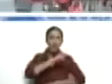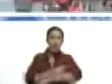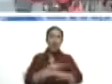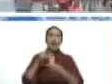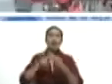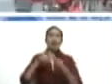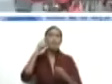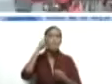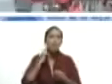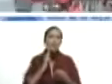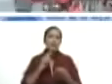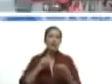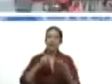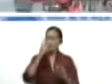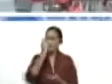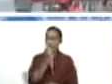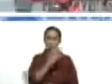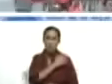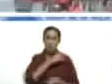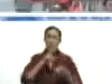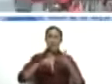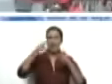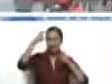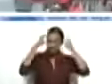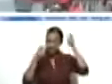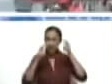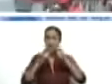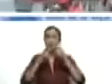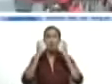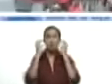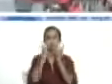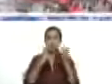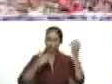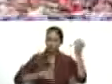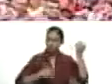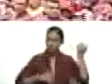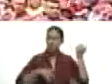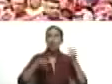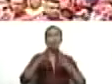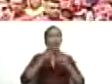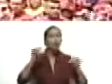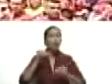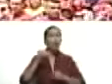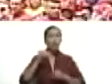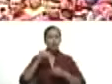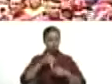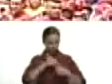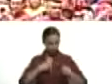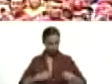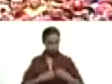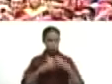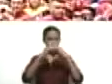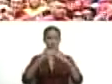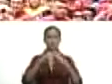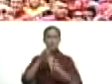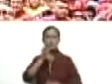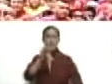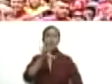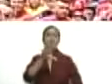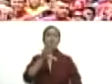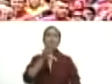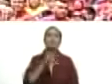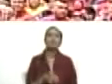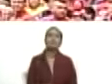es Zamora, es Chávez, es Ali Primera, es la patria profunda de las catacumbas.